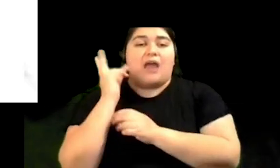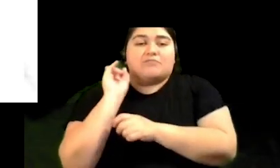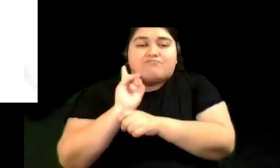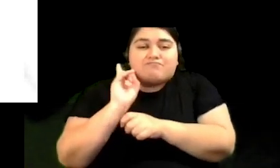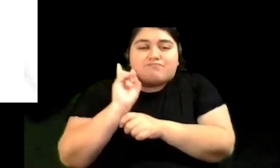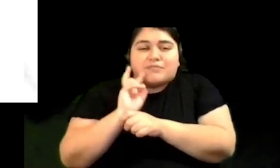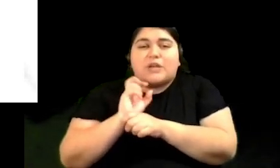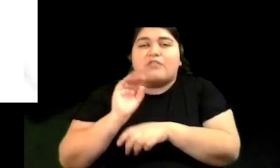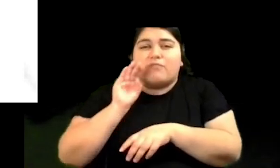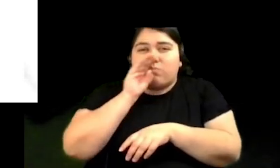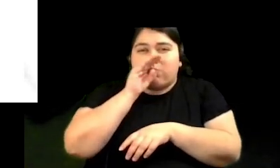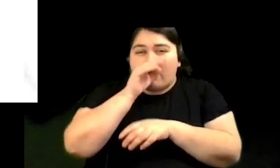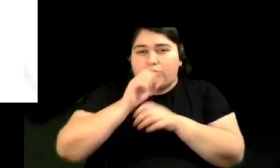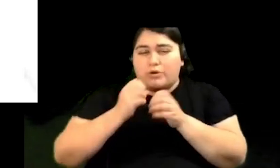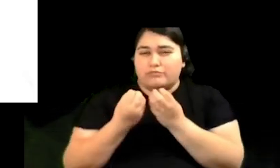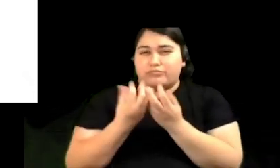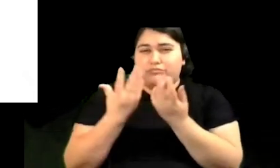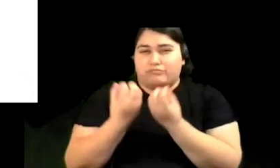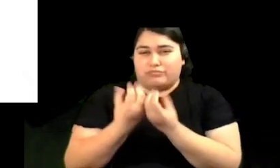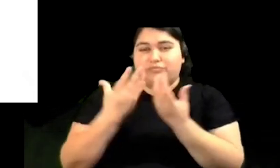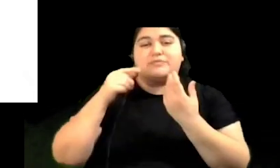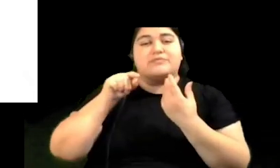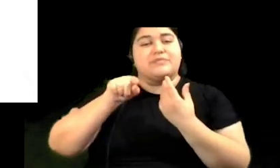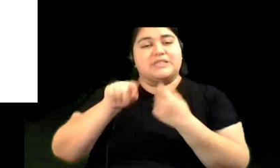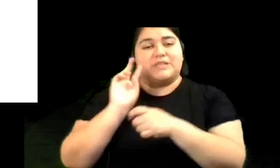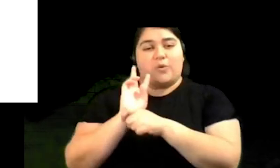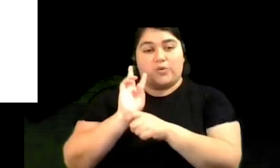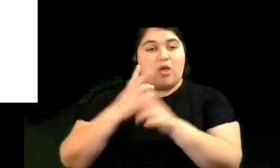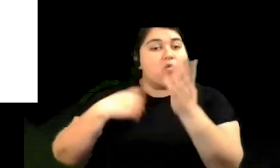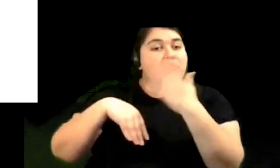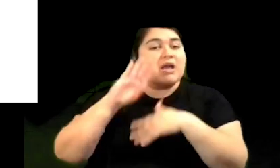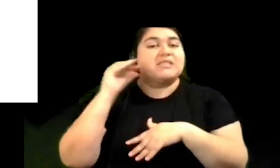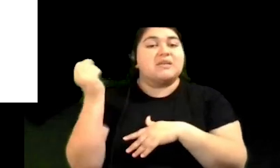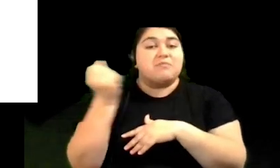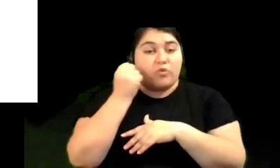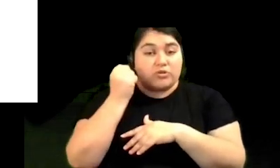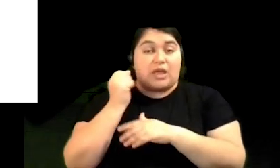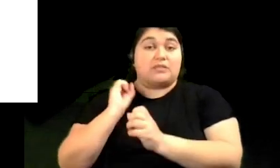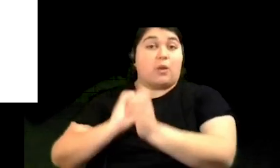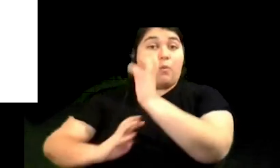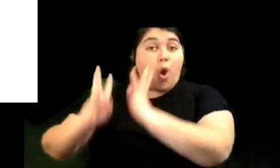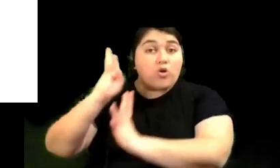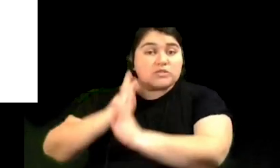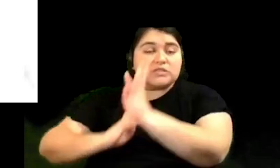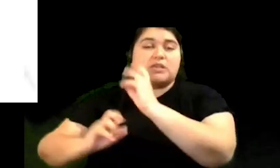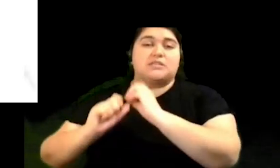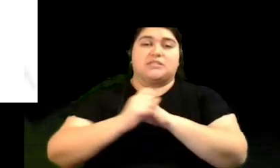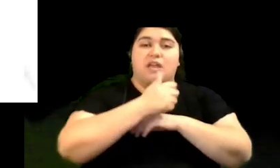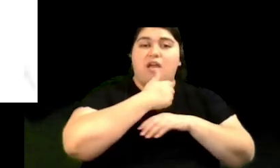¿Está bien? Estos sumideros de carbón, los más importantes son los bosques y los océanos.